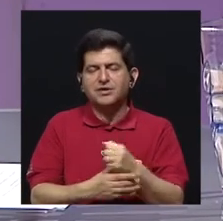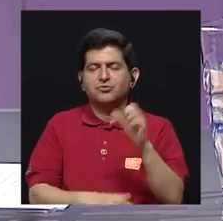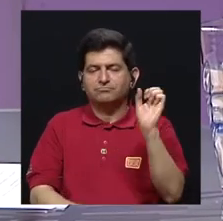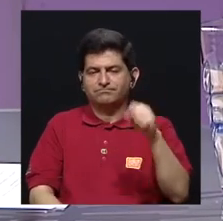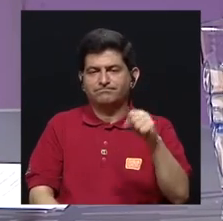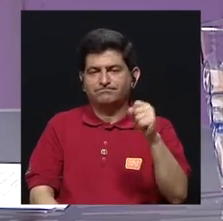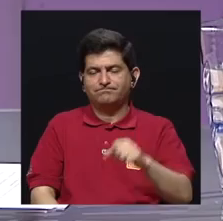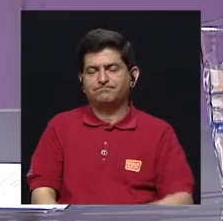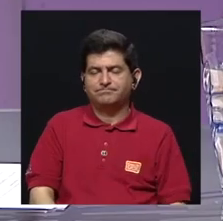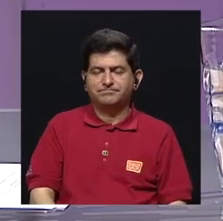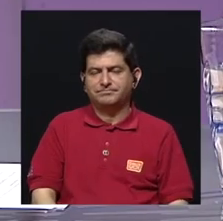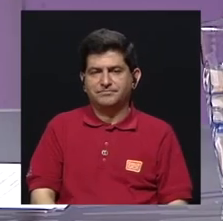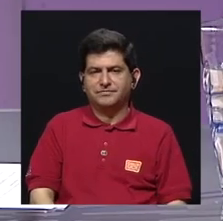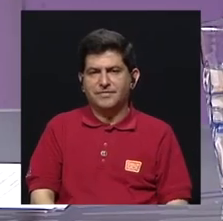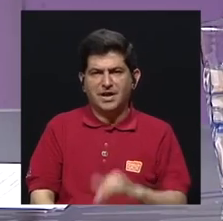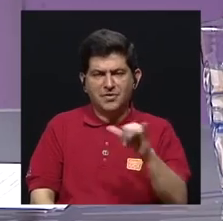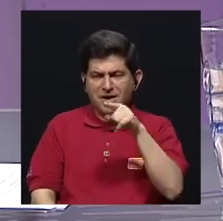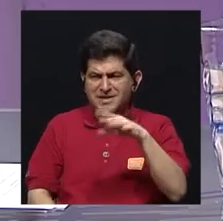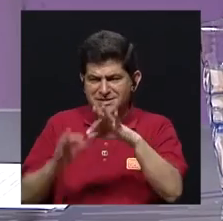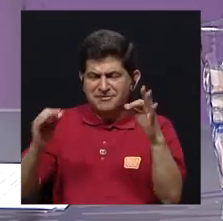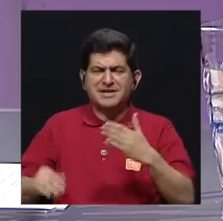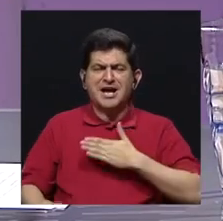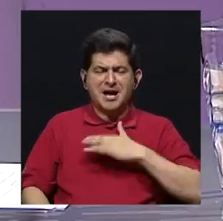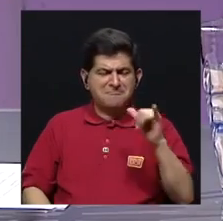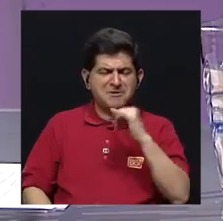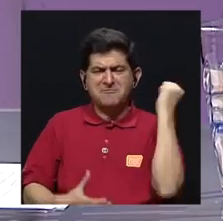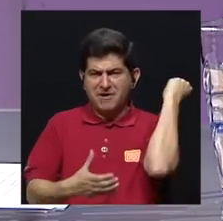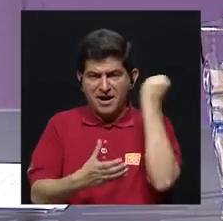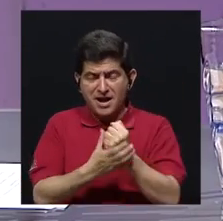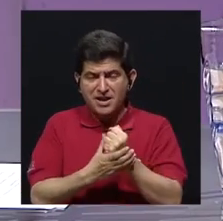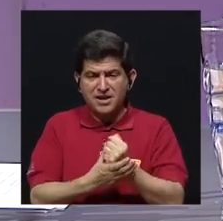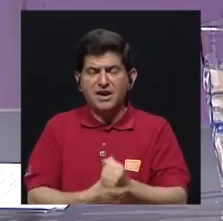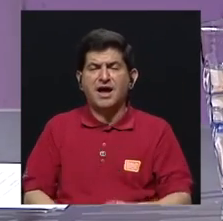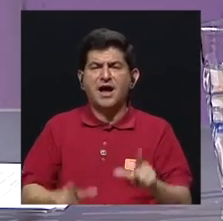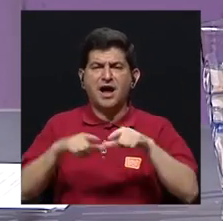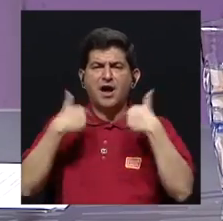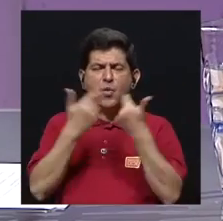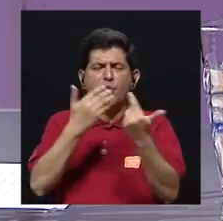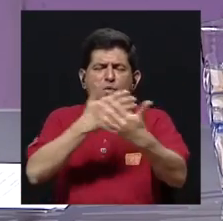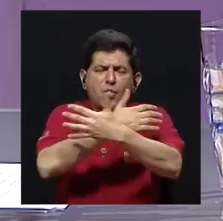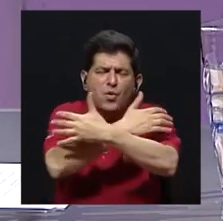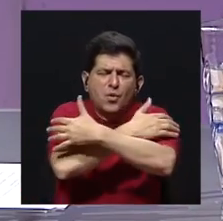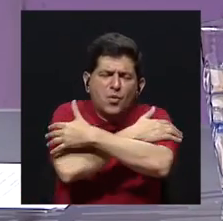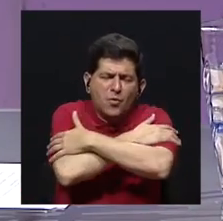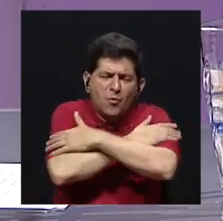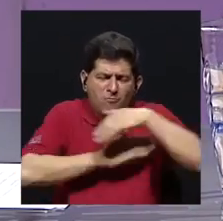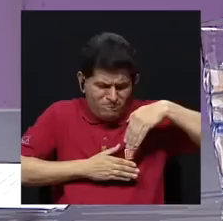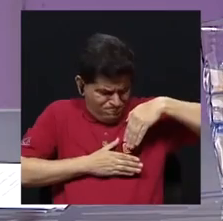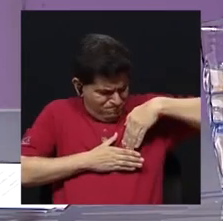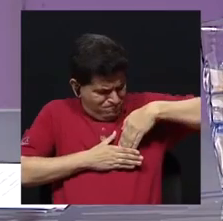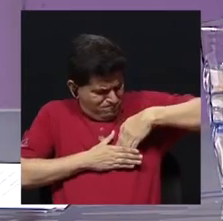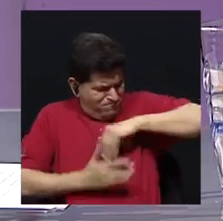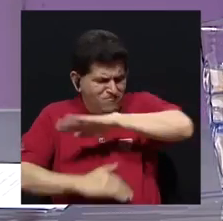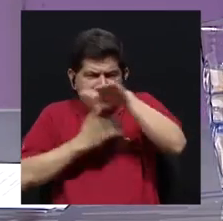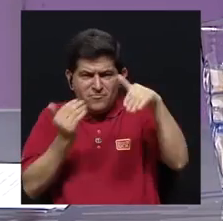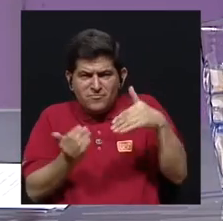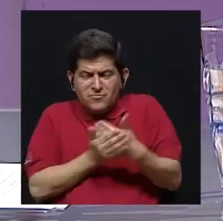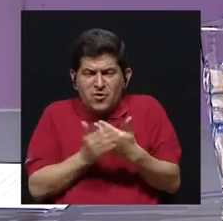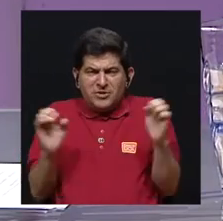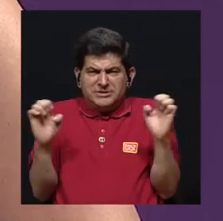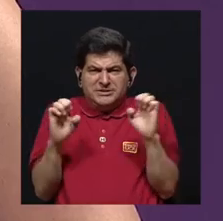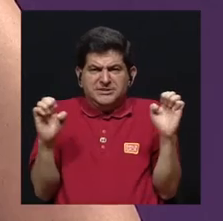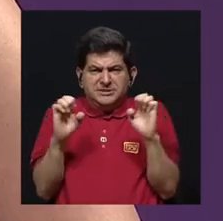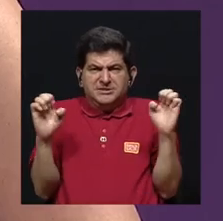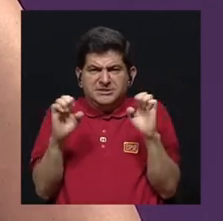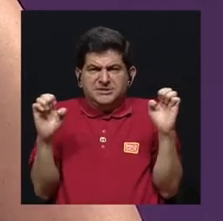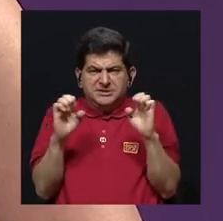mataron. Y entonces decía, a mí también me mataron, fue un abrazo colectivo tan íntimo y tan fuerte que todas nos llenamos de energía,